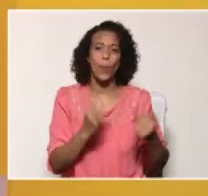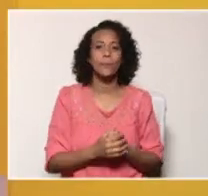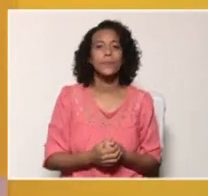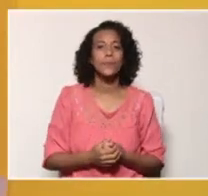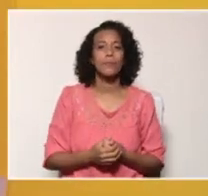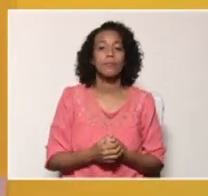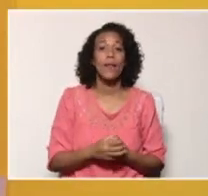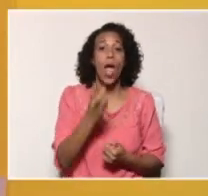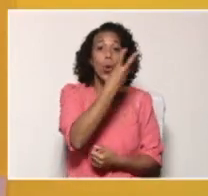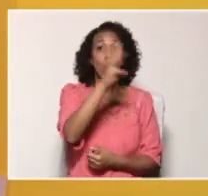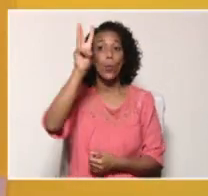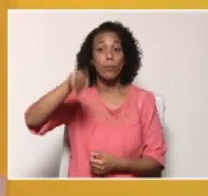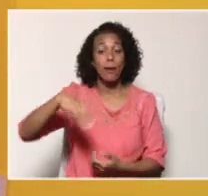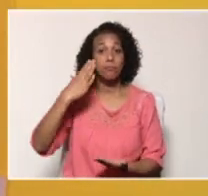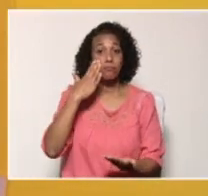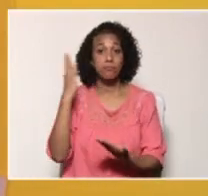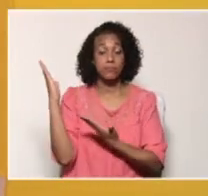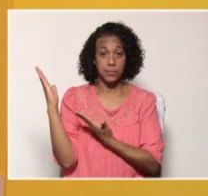El enlace